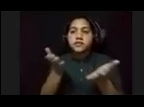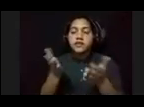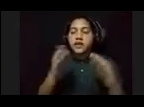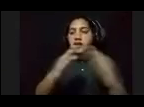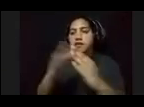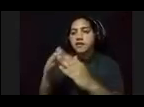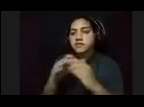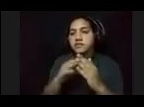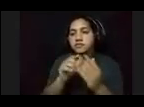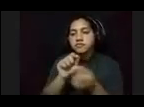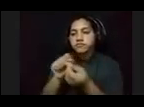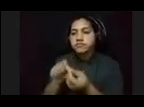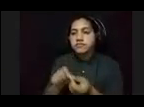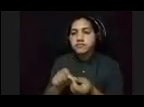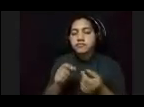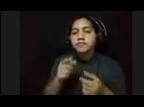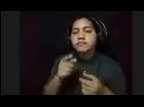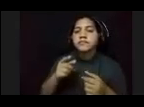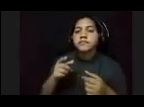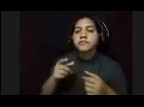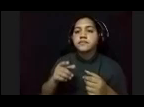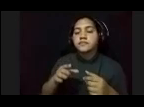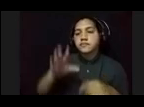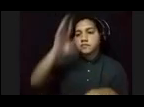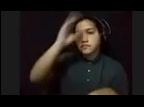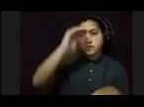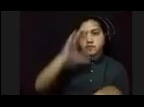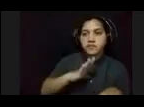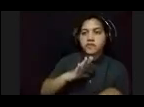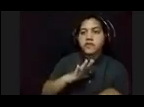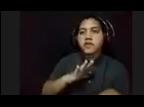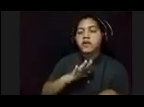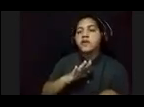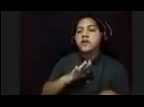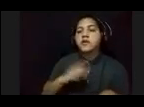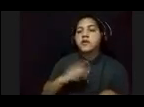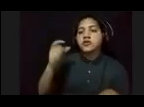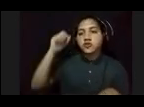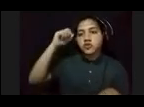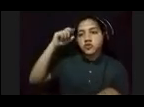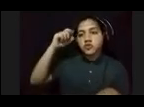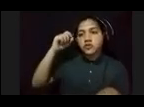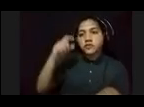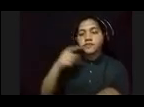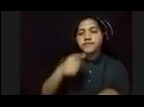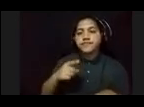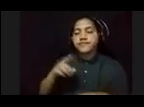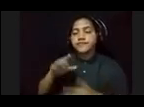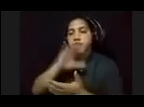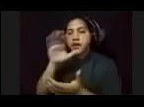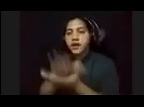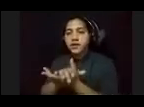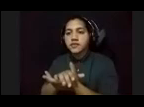Se destaca en la fuerza laboral los varones solteros en un 46%, los casados en un